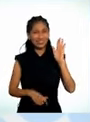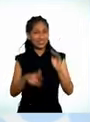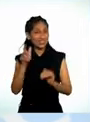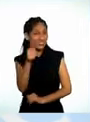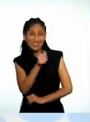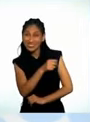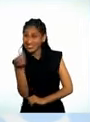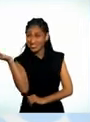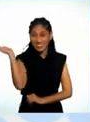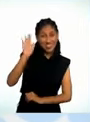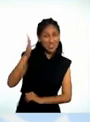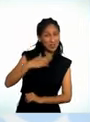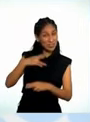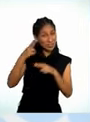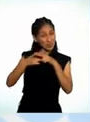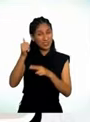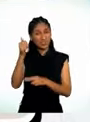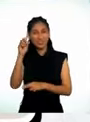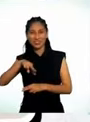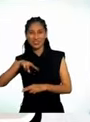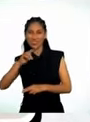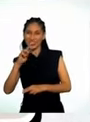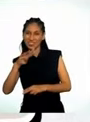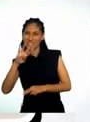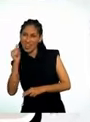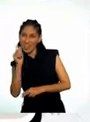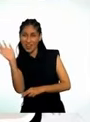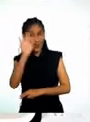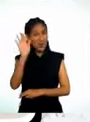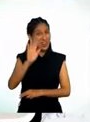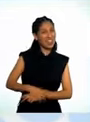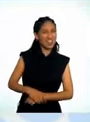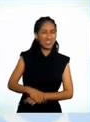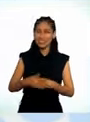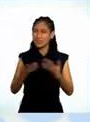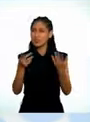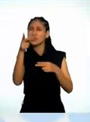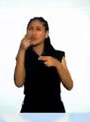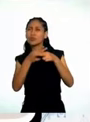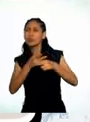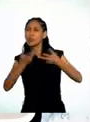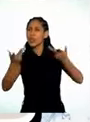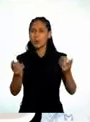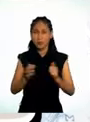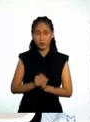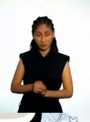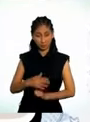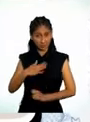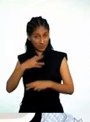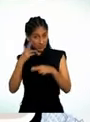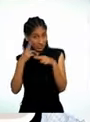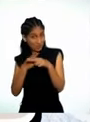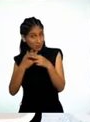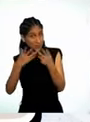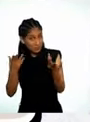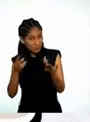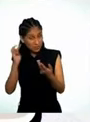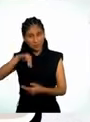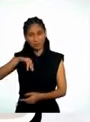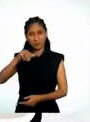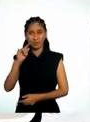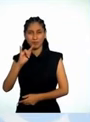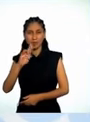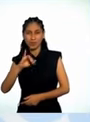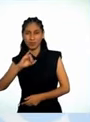my name nieta andrea a lona 4 name my name is mauricio